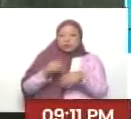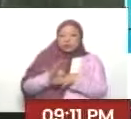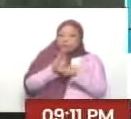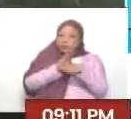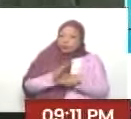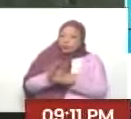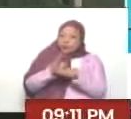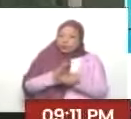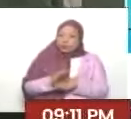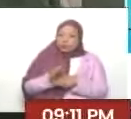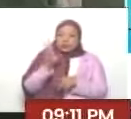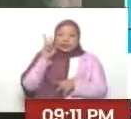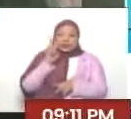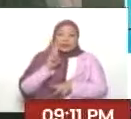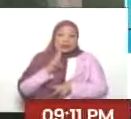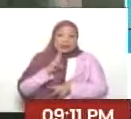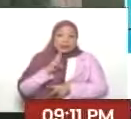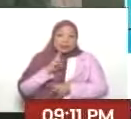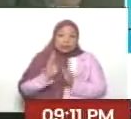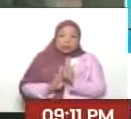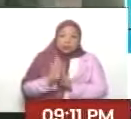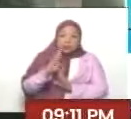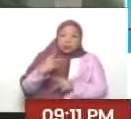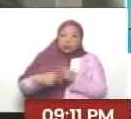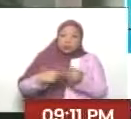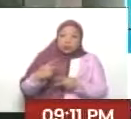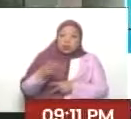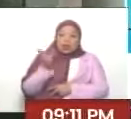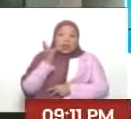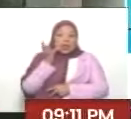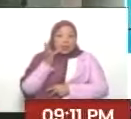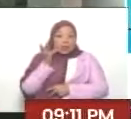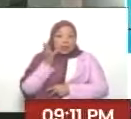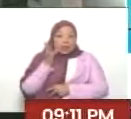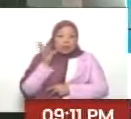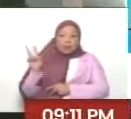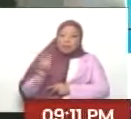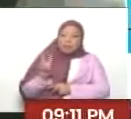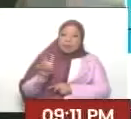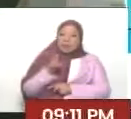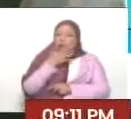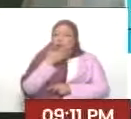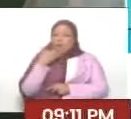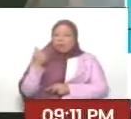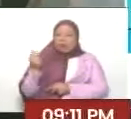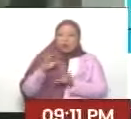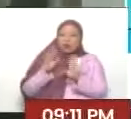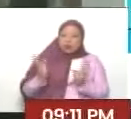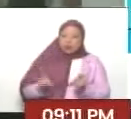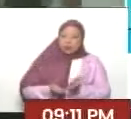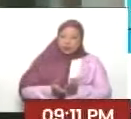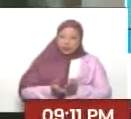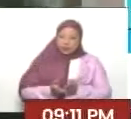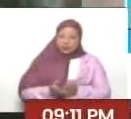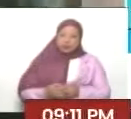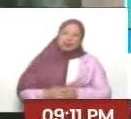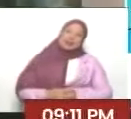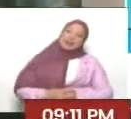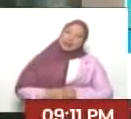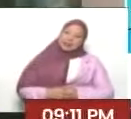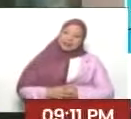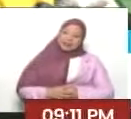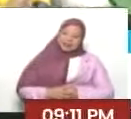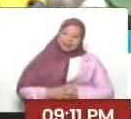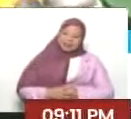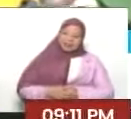conservar la higiene para poder avanzar, porque el cacao venezolano es el mejor cacao del mundo. Así es, hay que